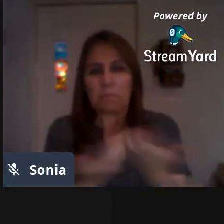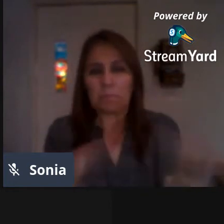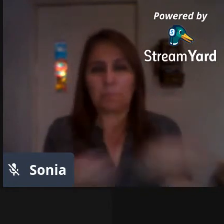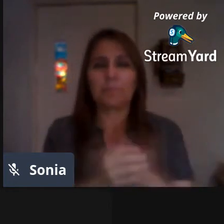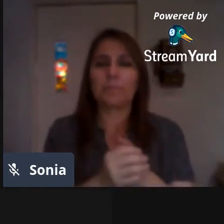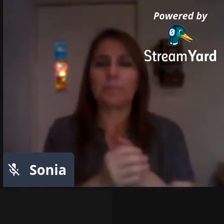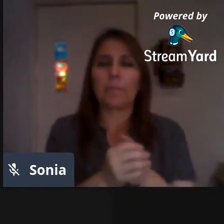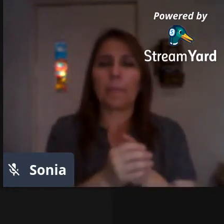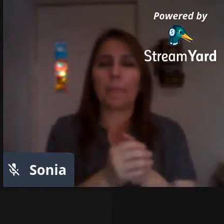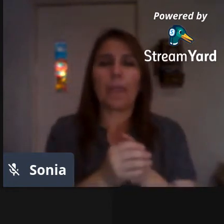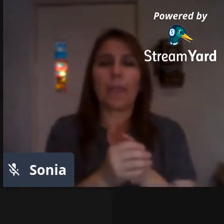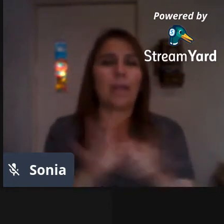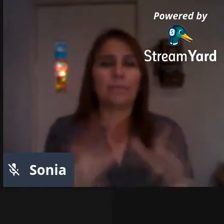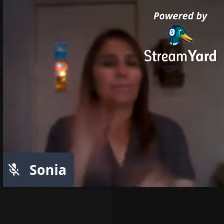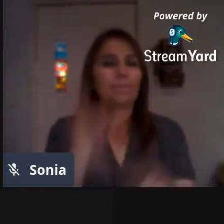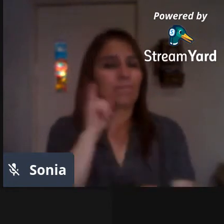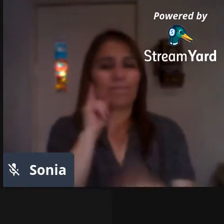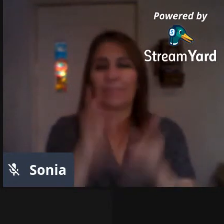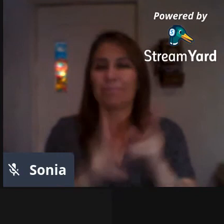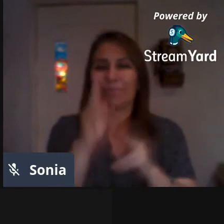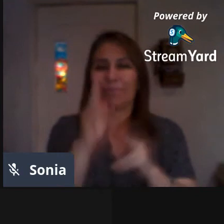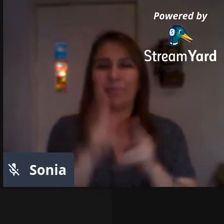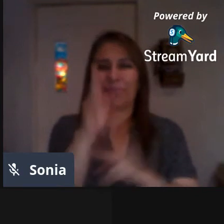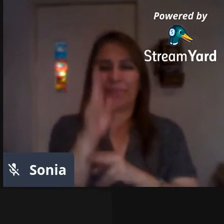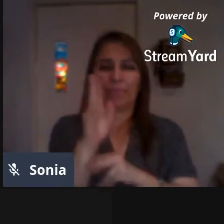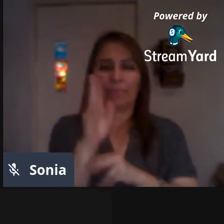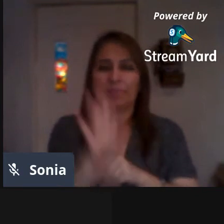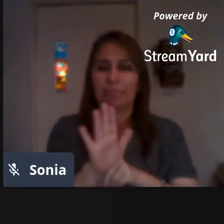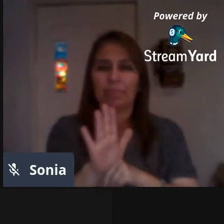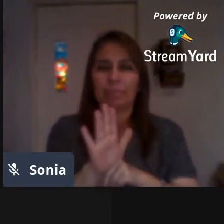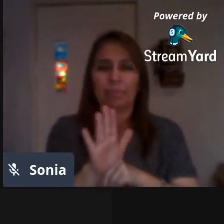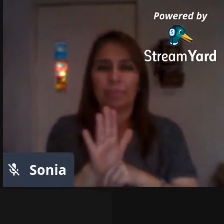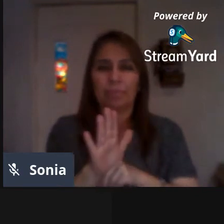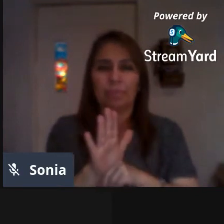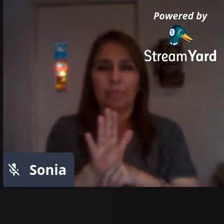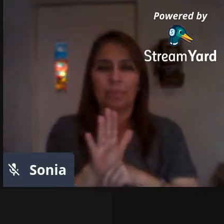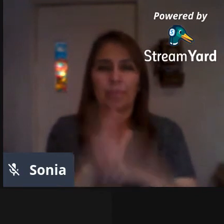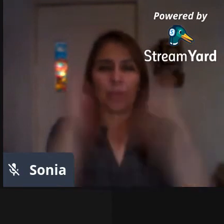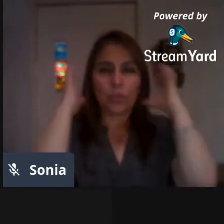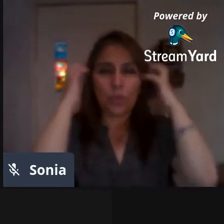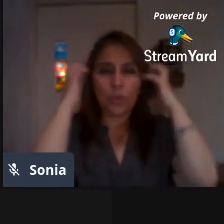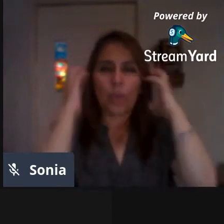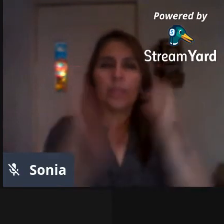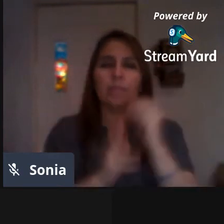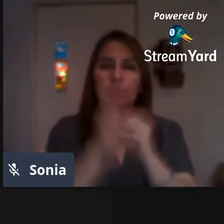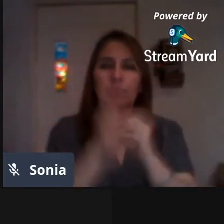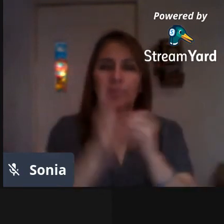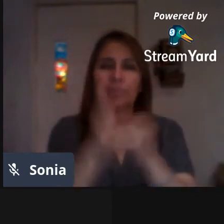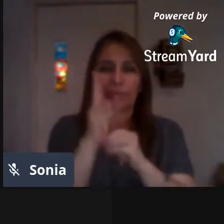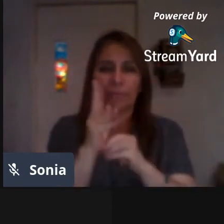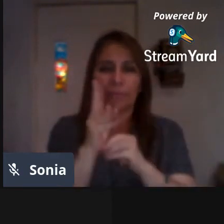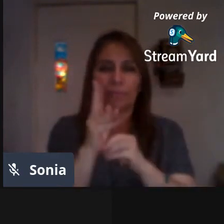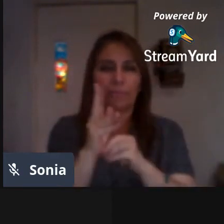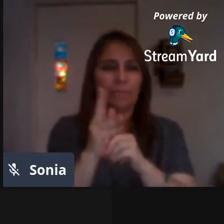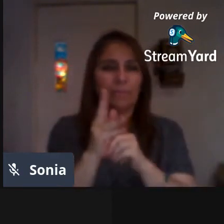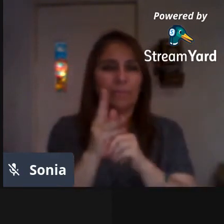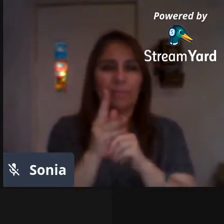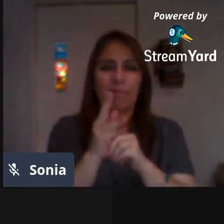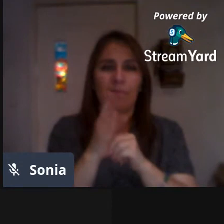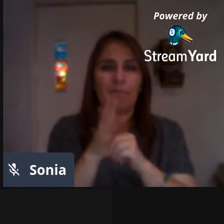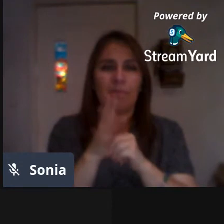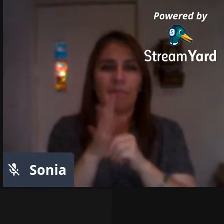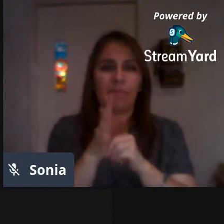desesperadamente yo lo escucho en espera de un segundo joan y lo escucho muy entrecortado usted de este sistema